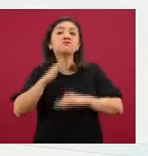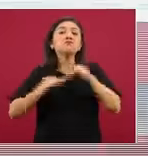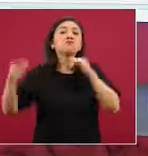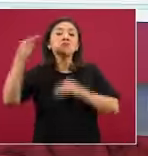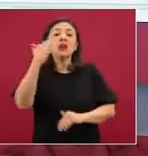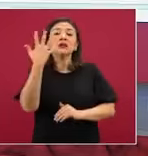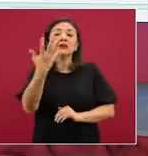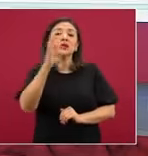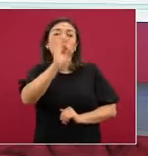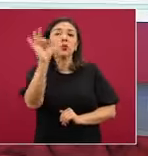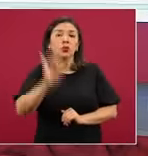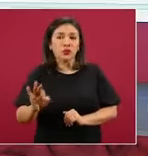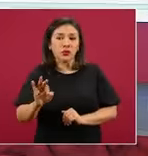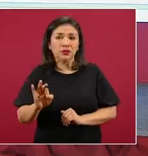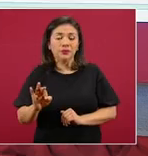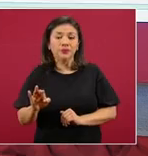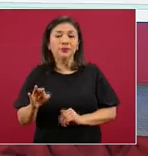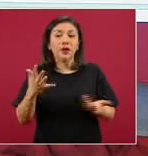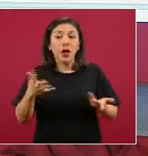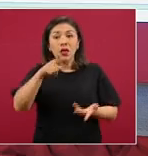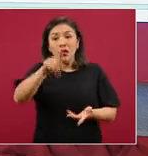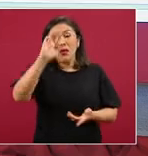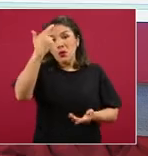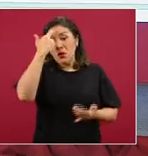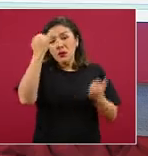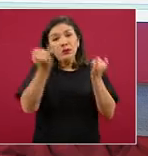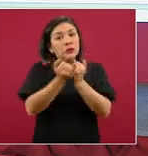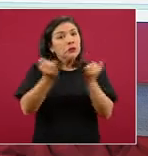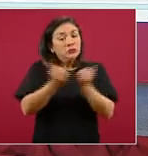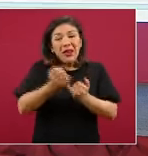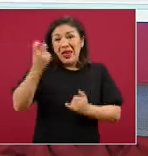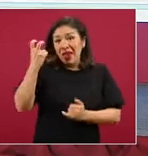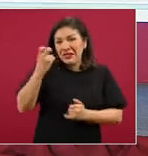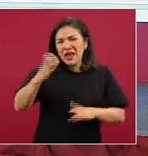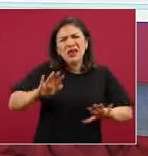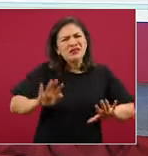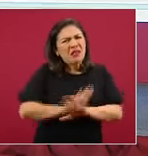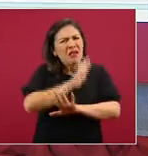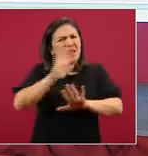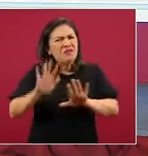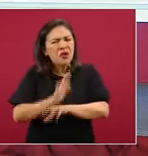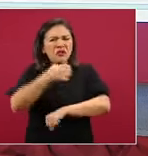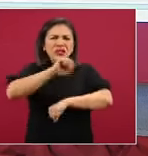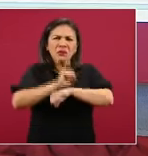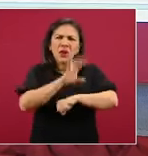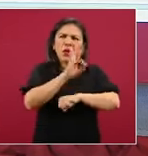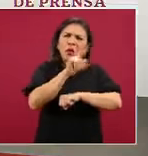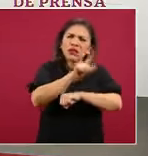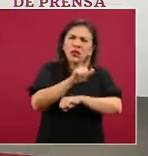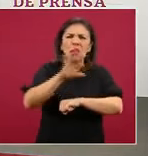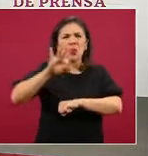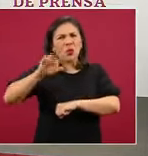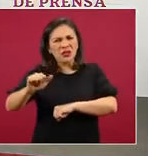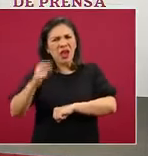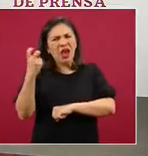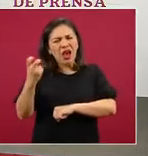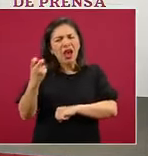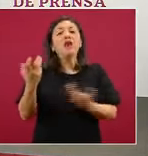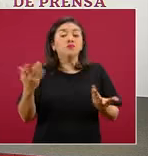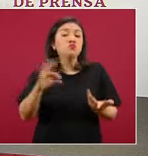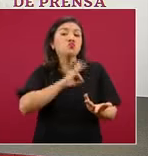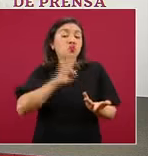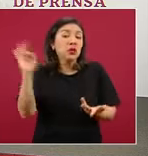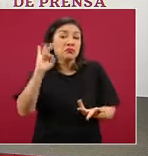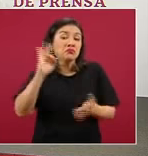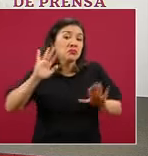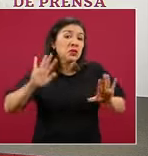incremento del 5%. Recordamos también que esta modificación de la 47 a la 46 es posible que se vaya a